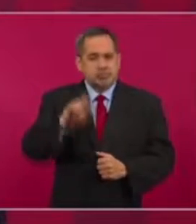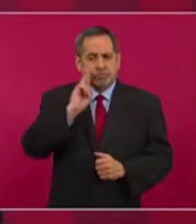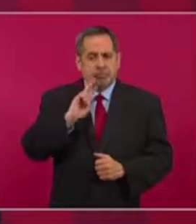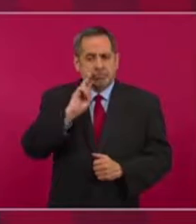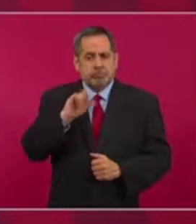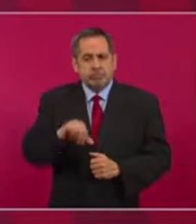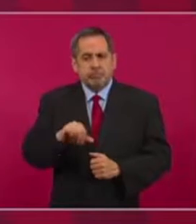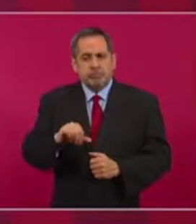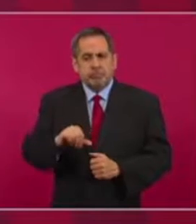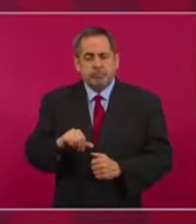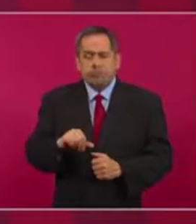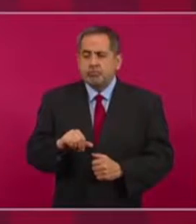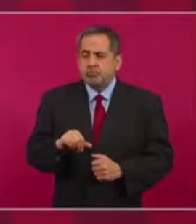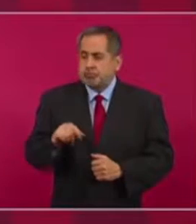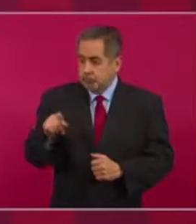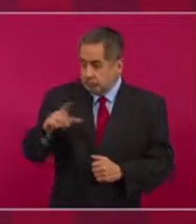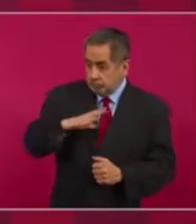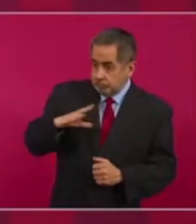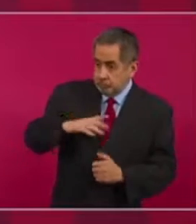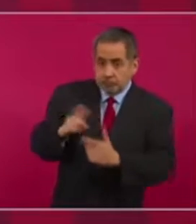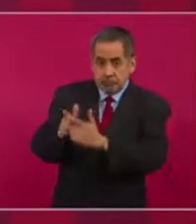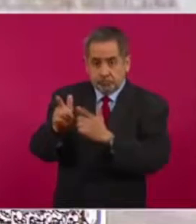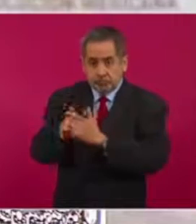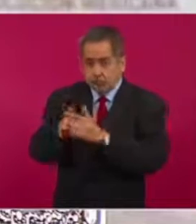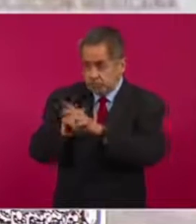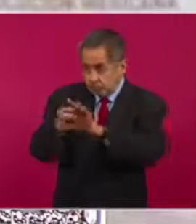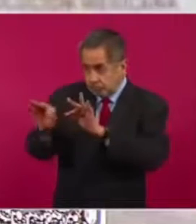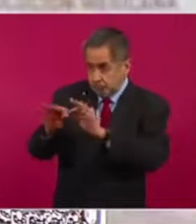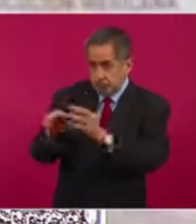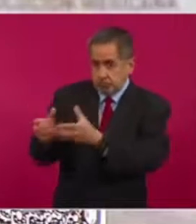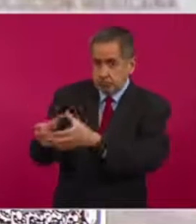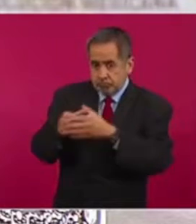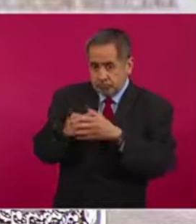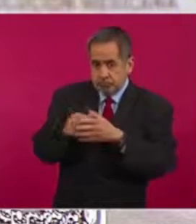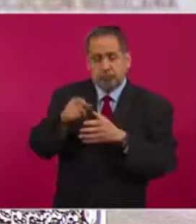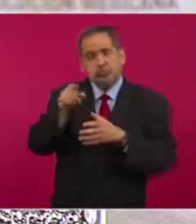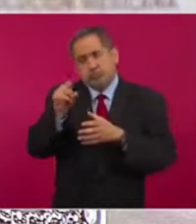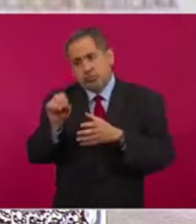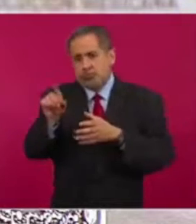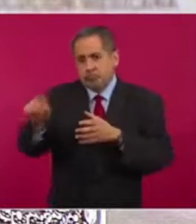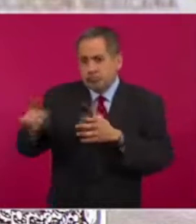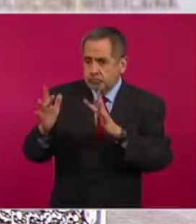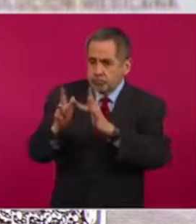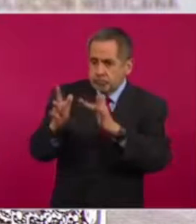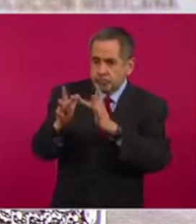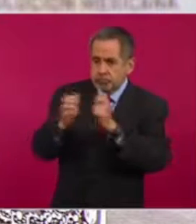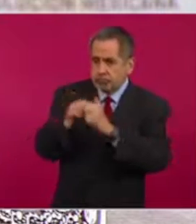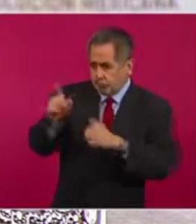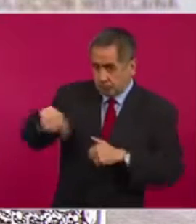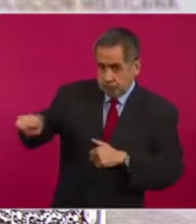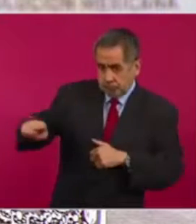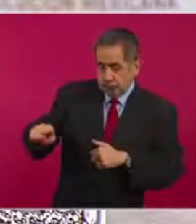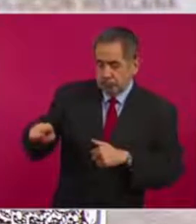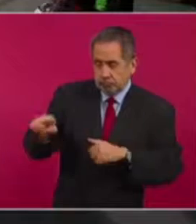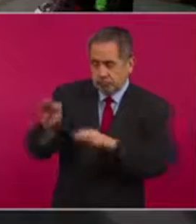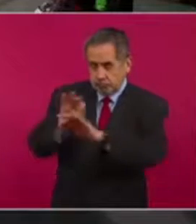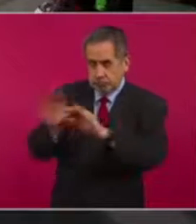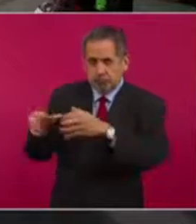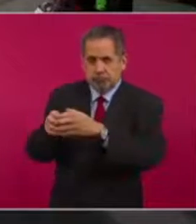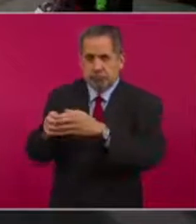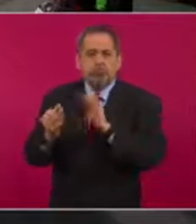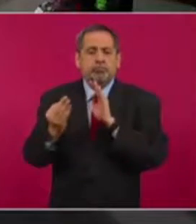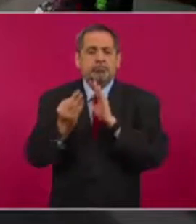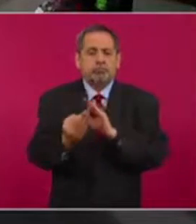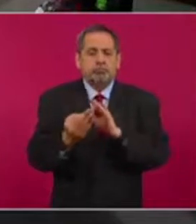podría atenderlos si hay una comisión y si tú tienes comunicación con ellos,